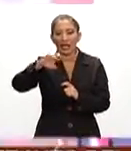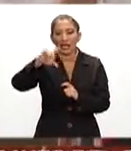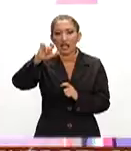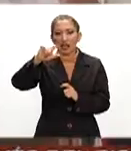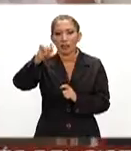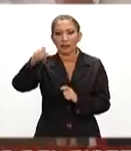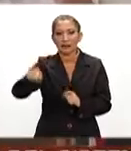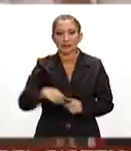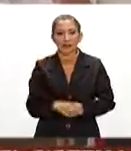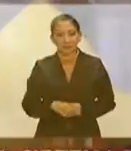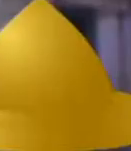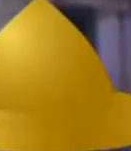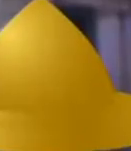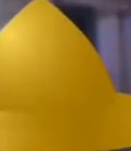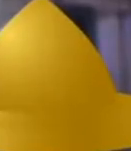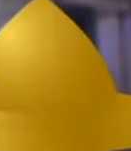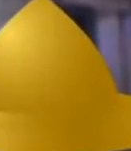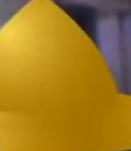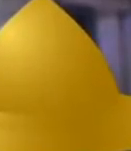López Zárate.